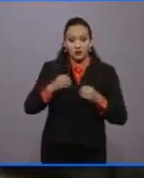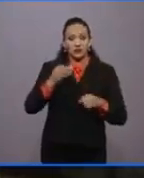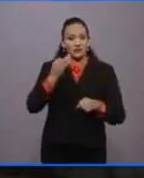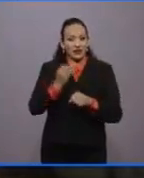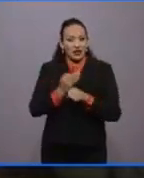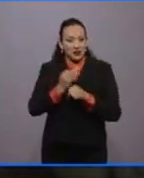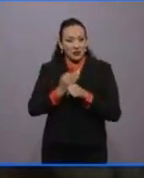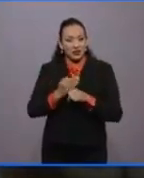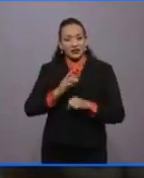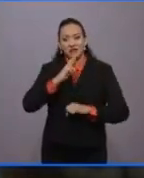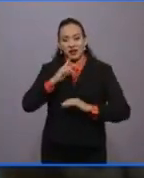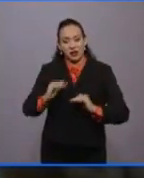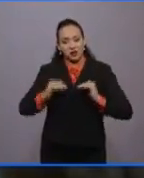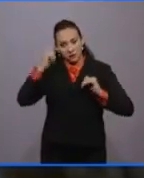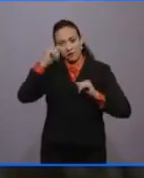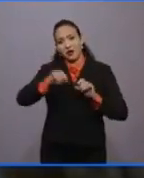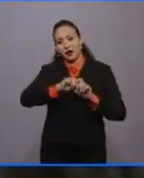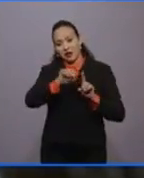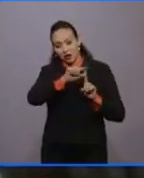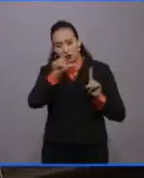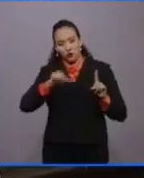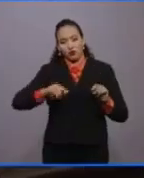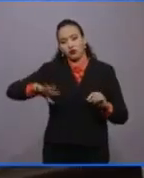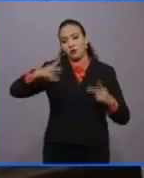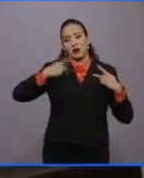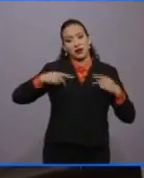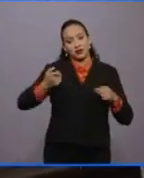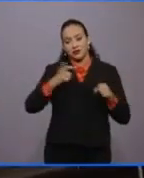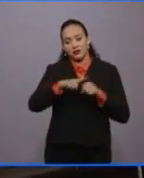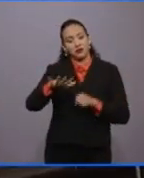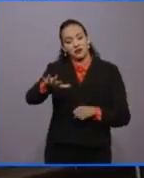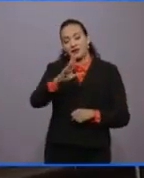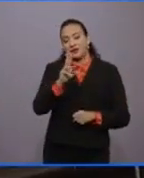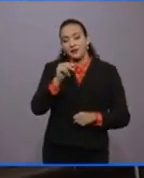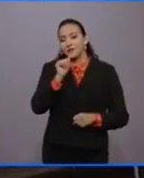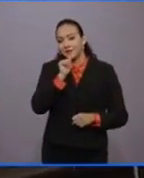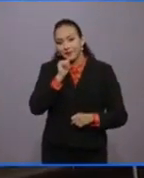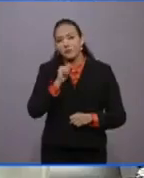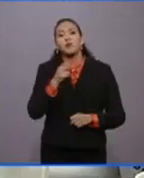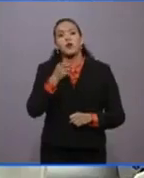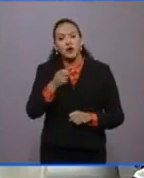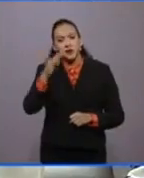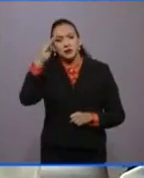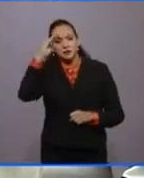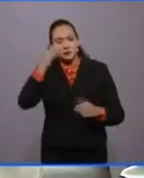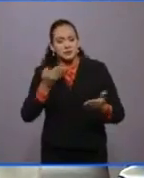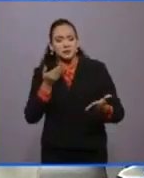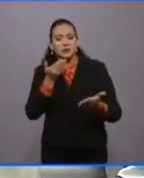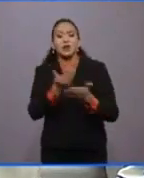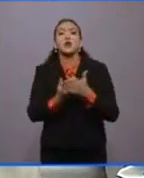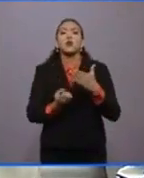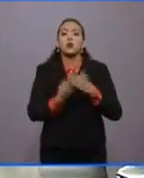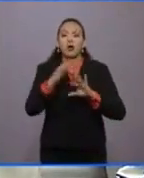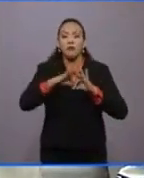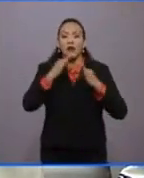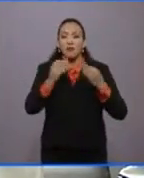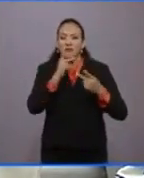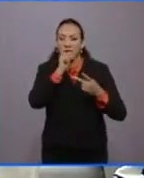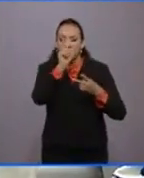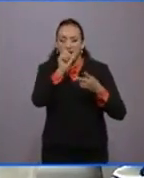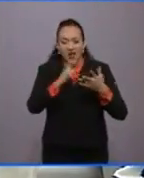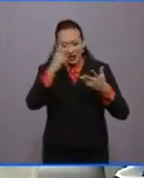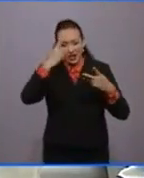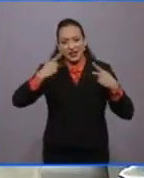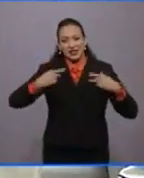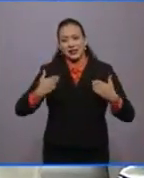no está al alcance de toda la sociedad. Por ello indicó, además de diseñar nuevos modelos para la redacción de sentencias, es